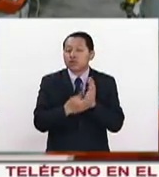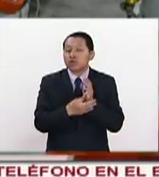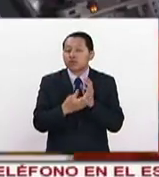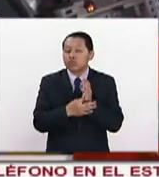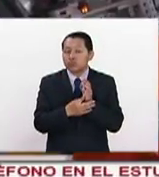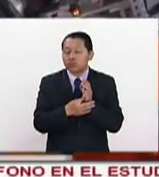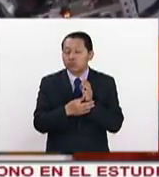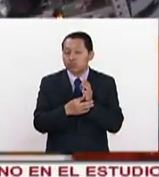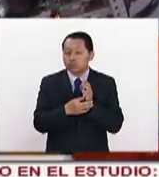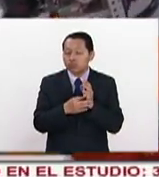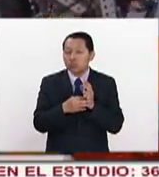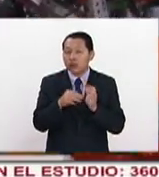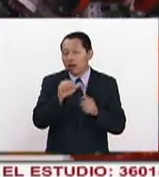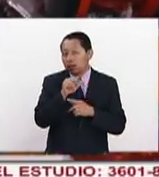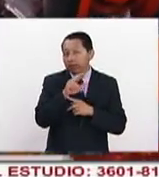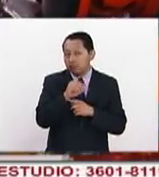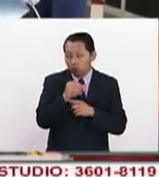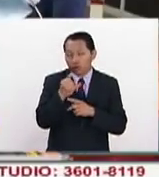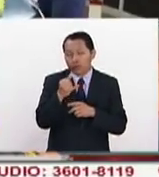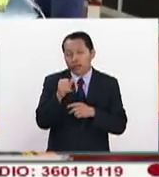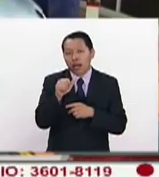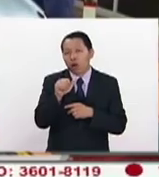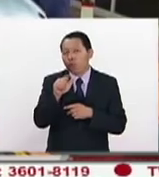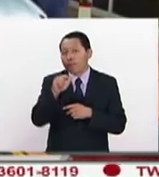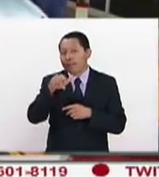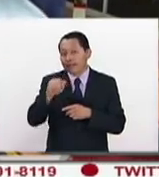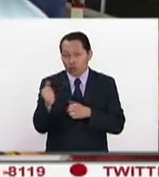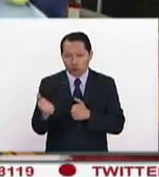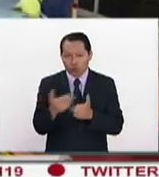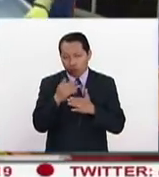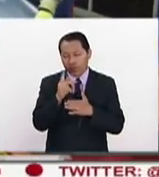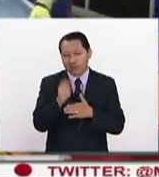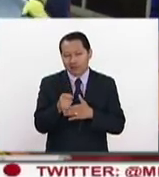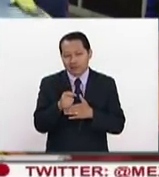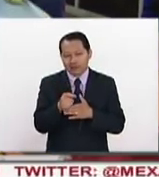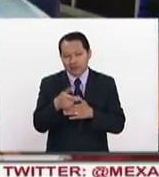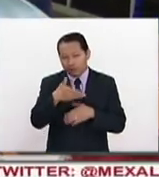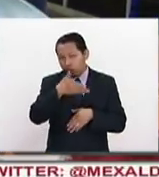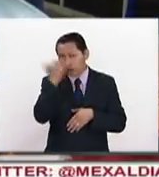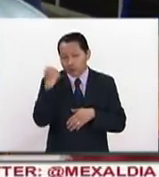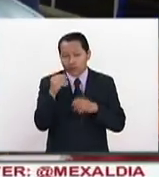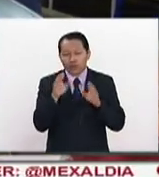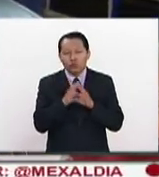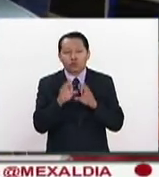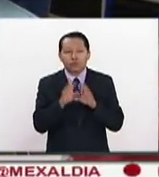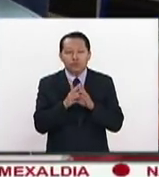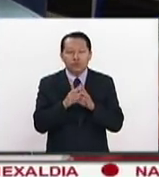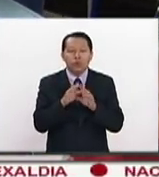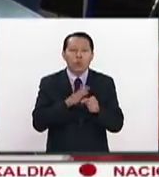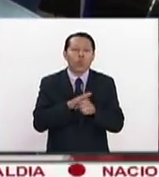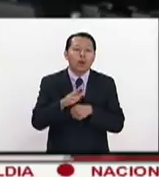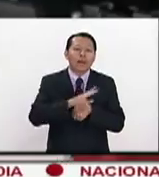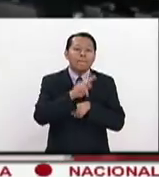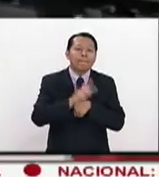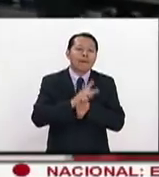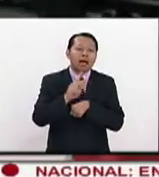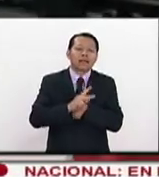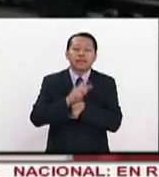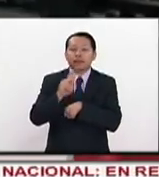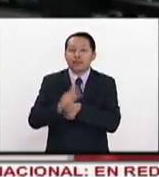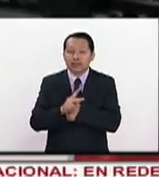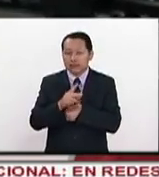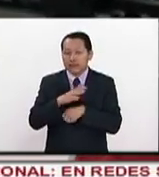aranceles al acero y al aluminio importado. Todavía no sabe exactamente sobre qué países iría